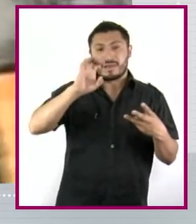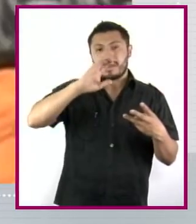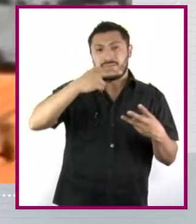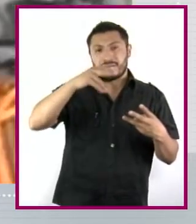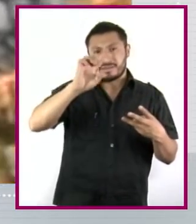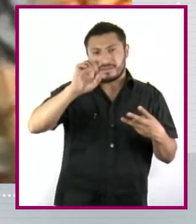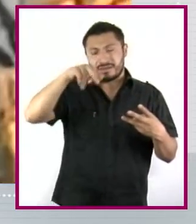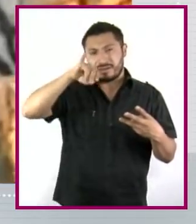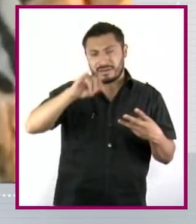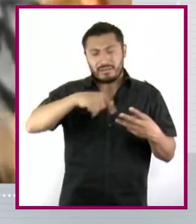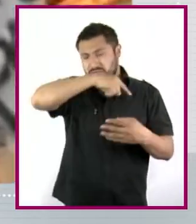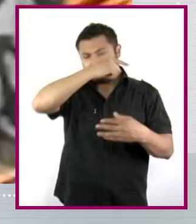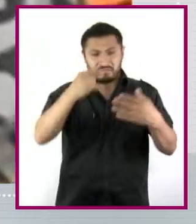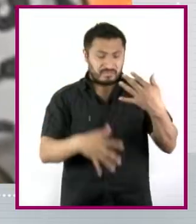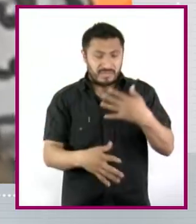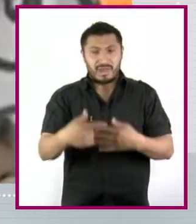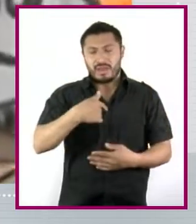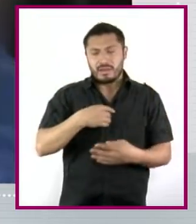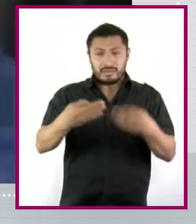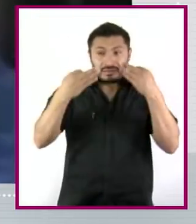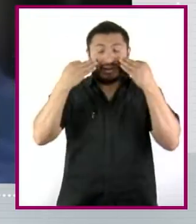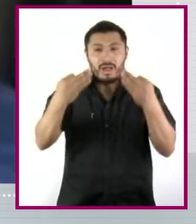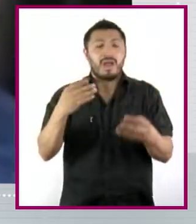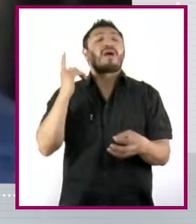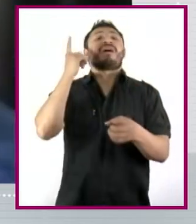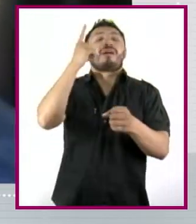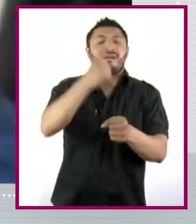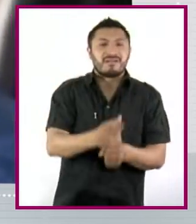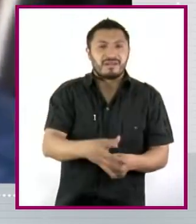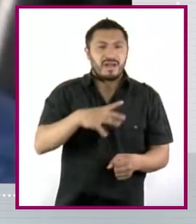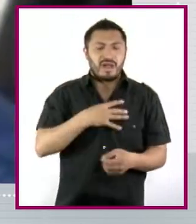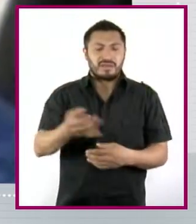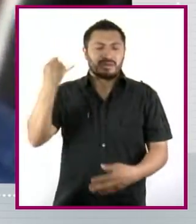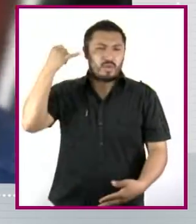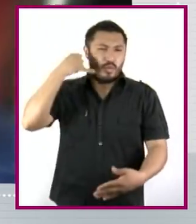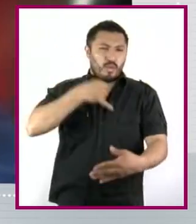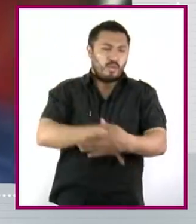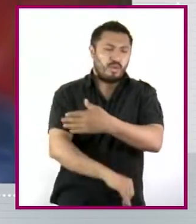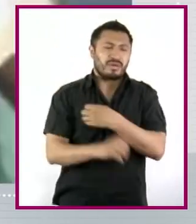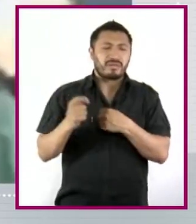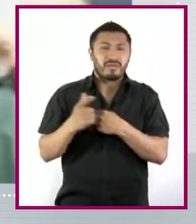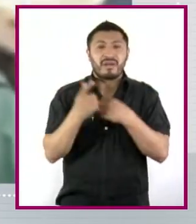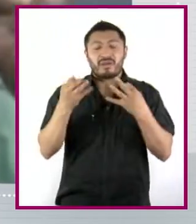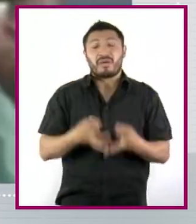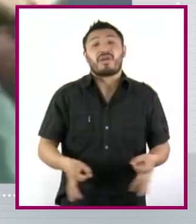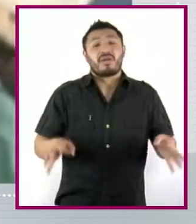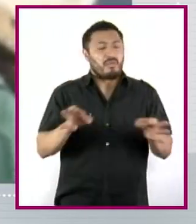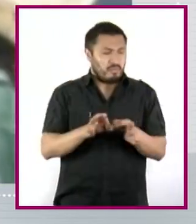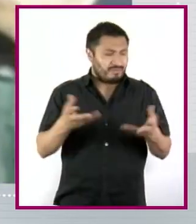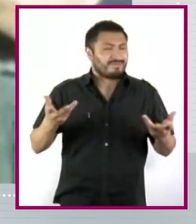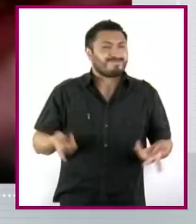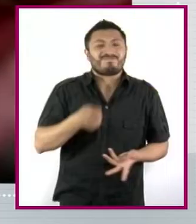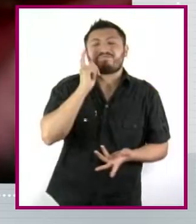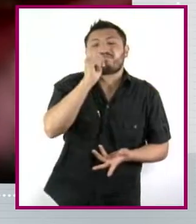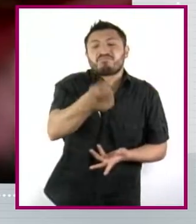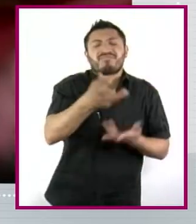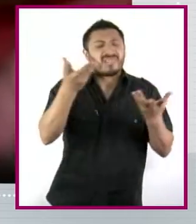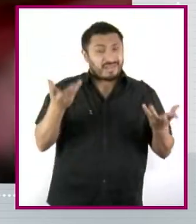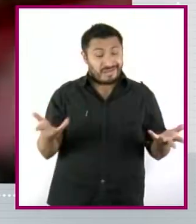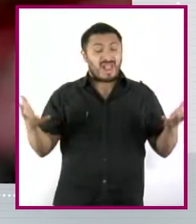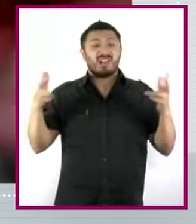me di cuenta que hay un trasfondo muy importante en todos estos conflictos de